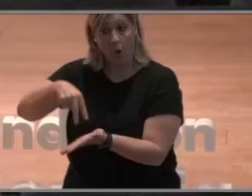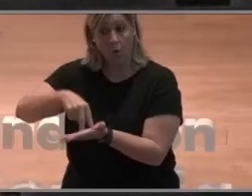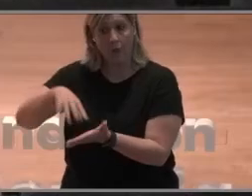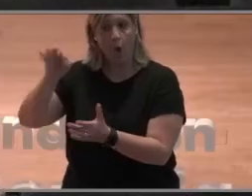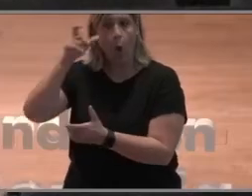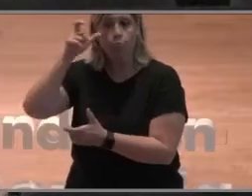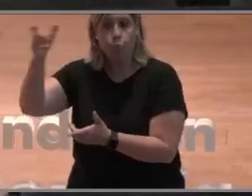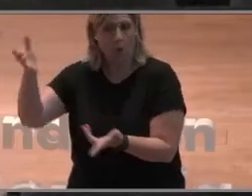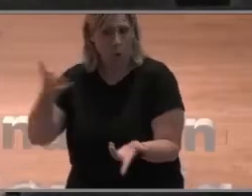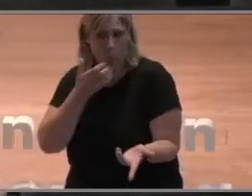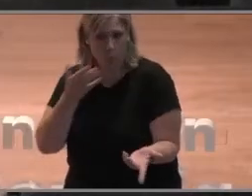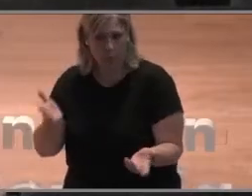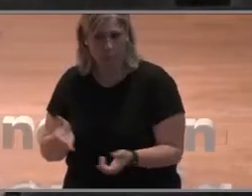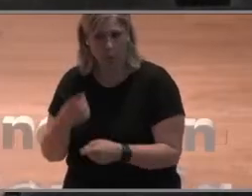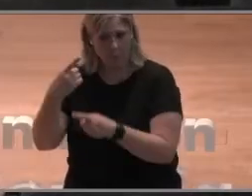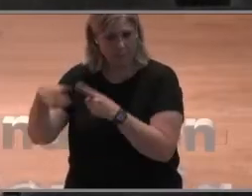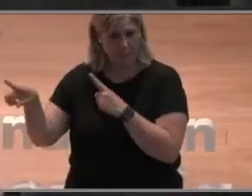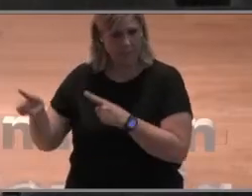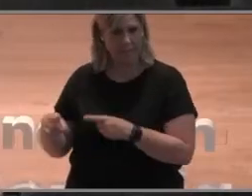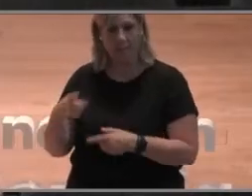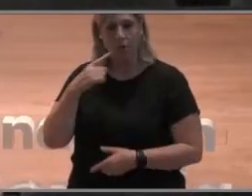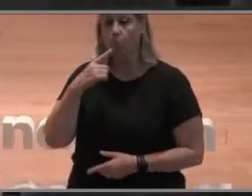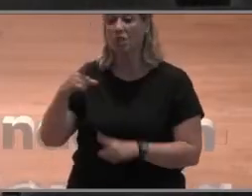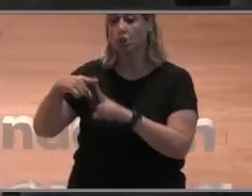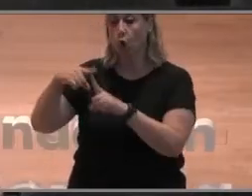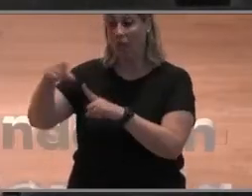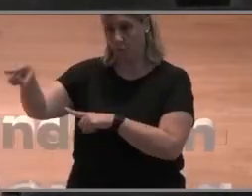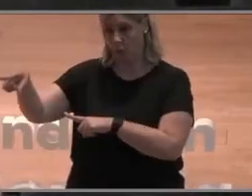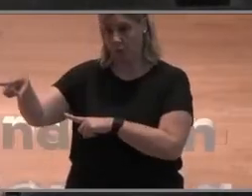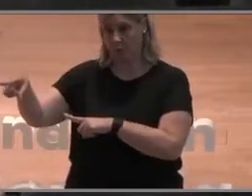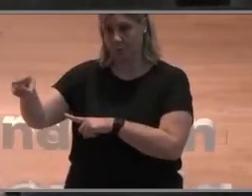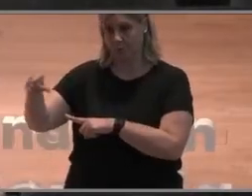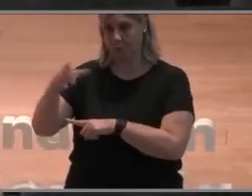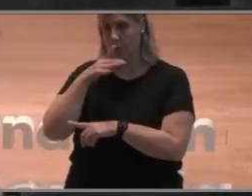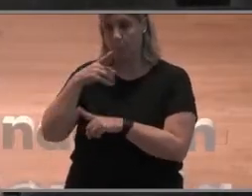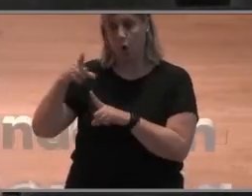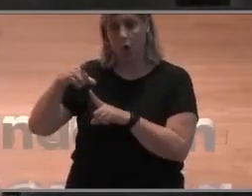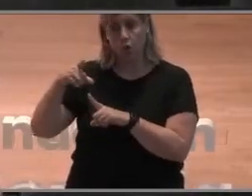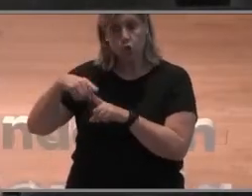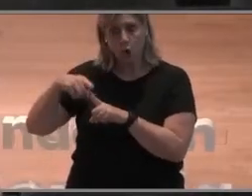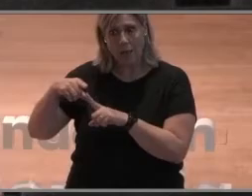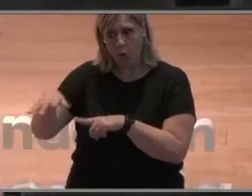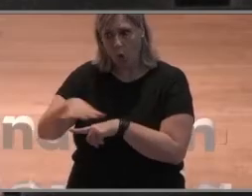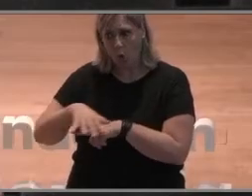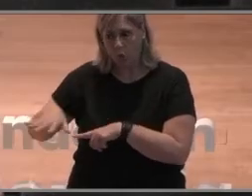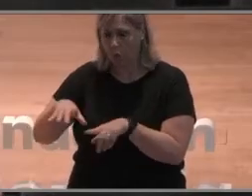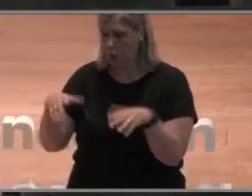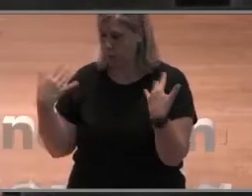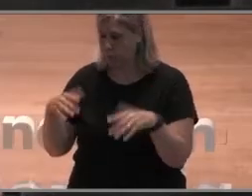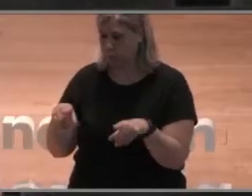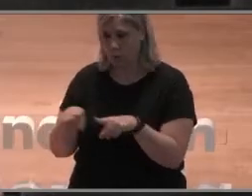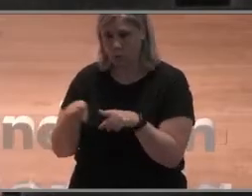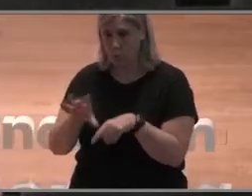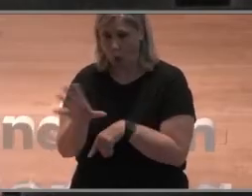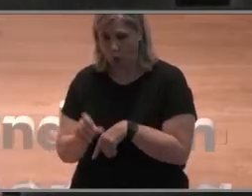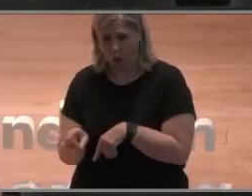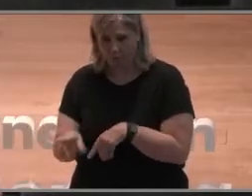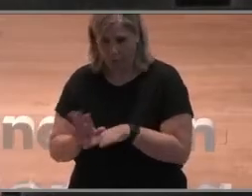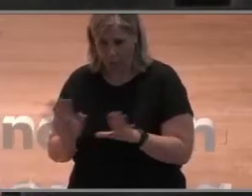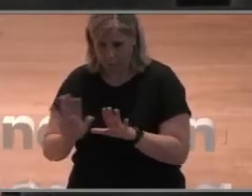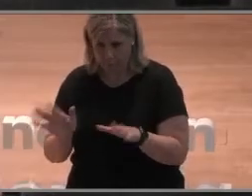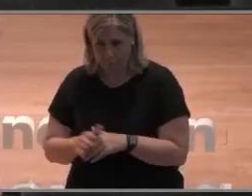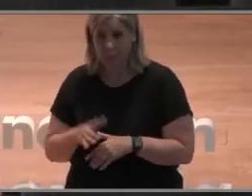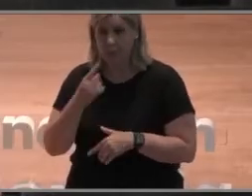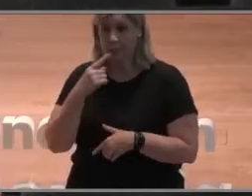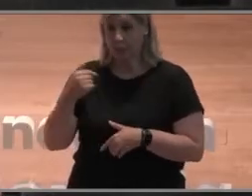Toledo, que eso es la dehesa, que es la sabana africana en España. Yo salía al campo como veterinario y volvía con